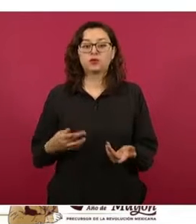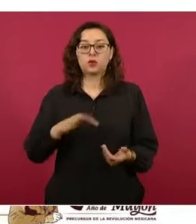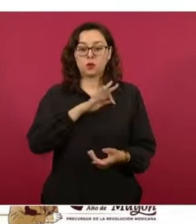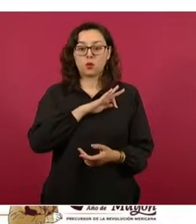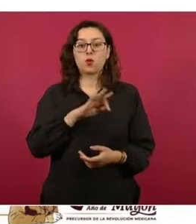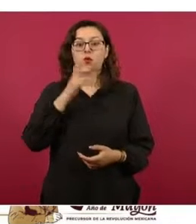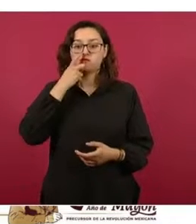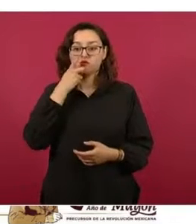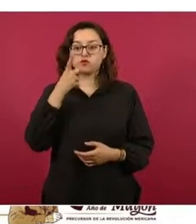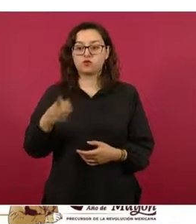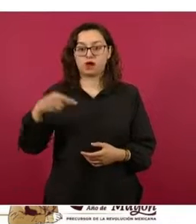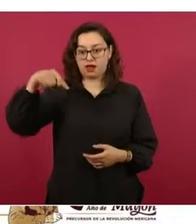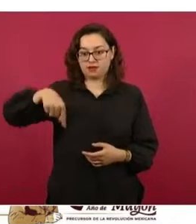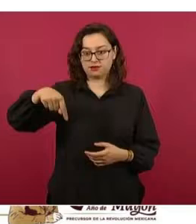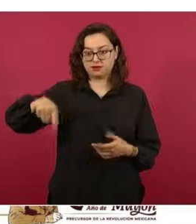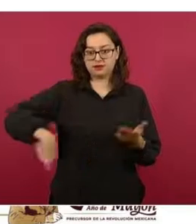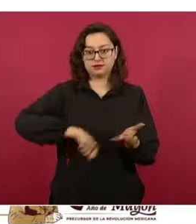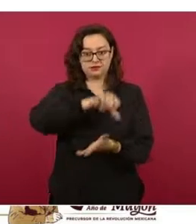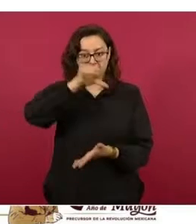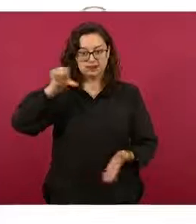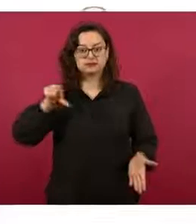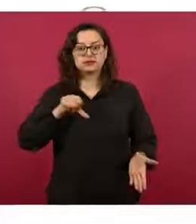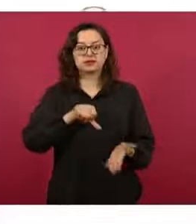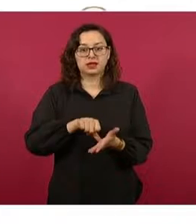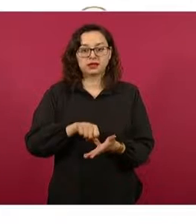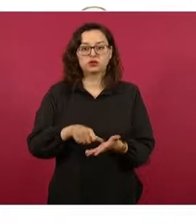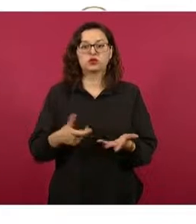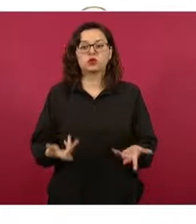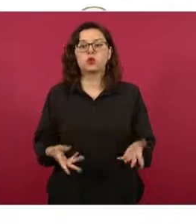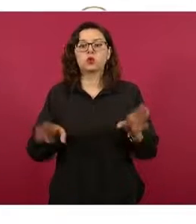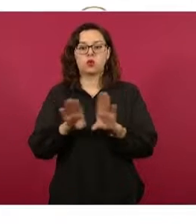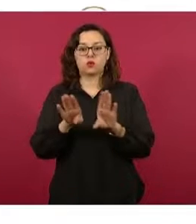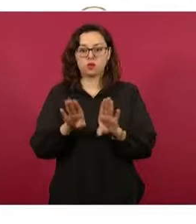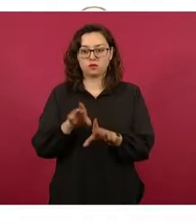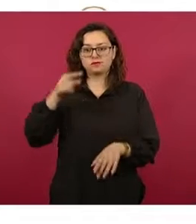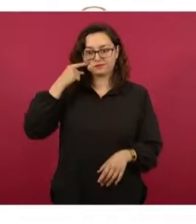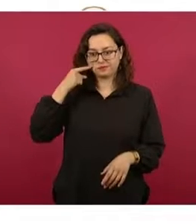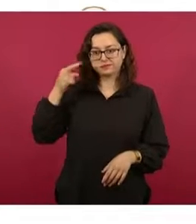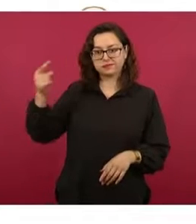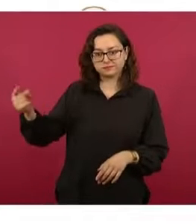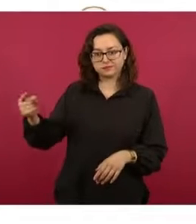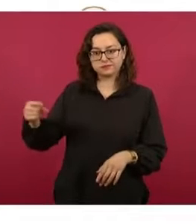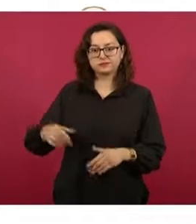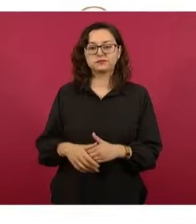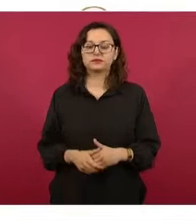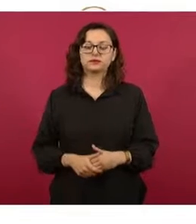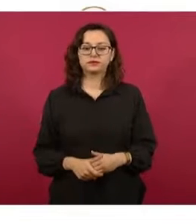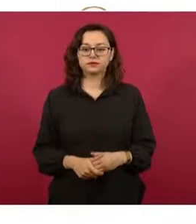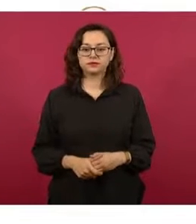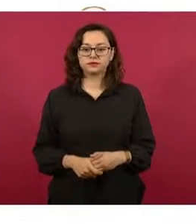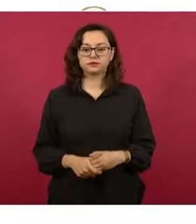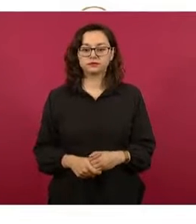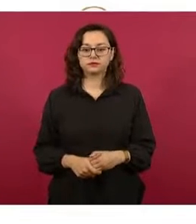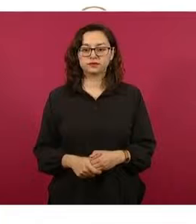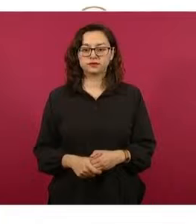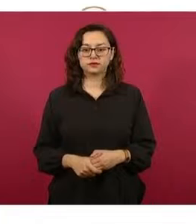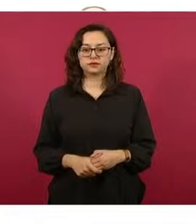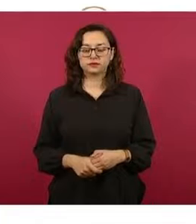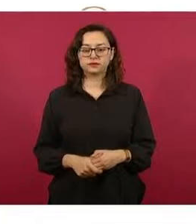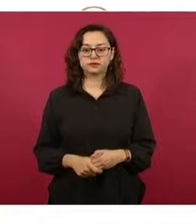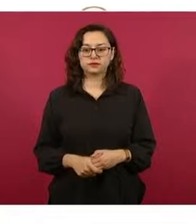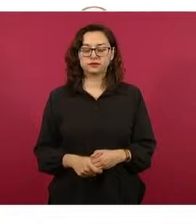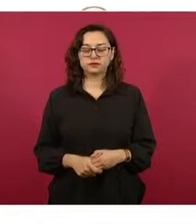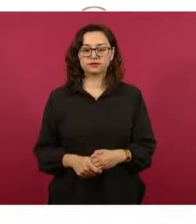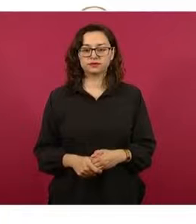los 24 productos, en las cantidades determinadas, lo tiene más barato Superama en Lindavista, en la